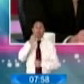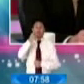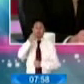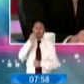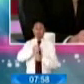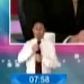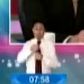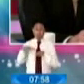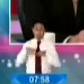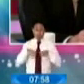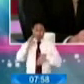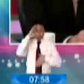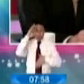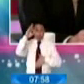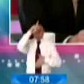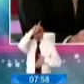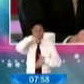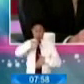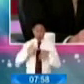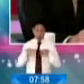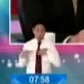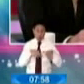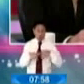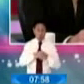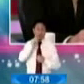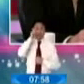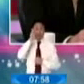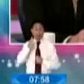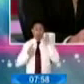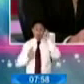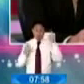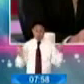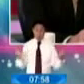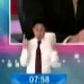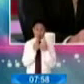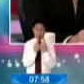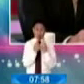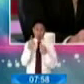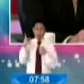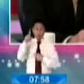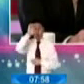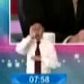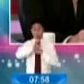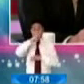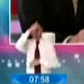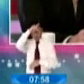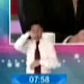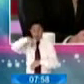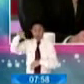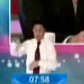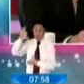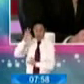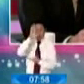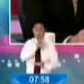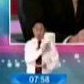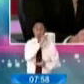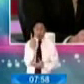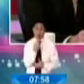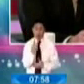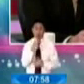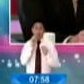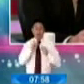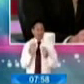coordinado, Policía de Ecuador y de Perú, Fiscalía de Ecuador y de Perú, Cancillería de Ecuador y Perú, nuestros representantes diplomáticos en Tumbes